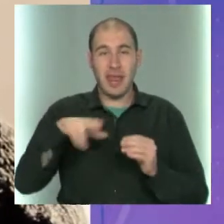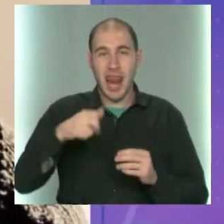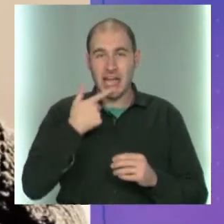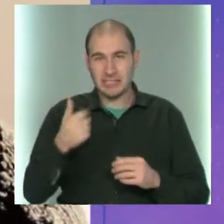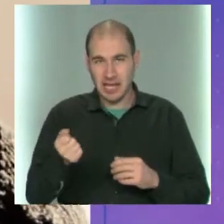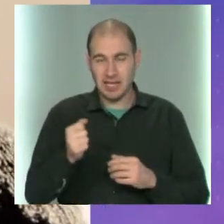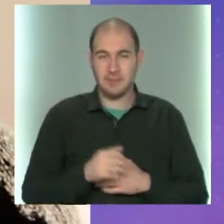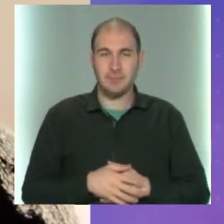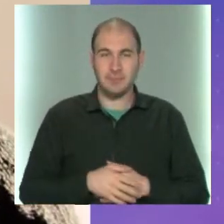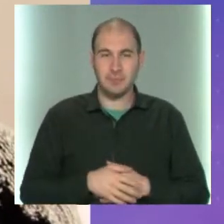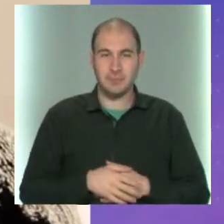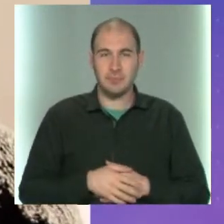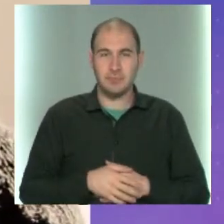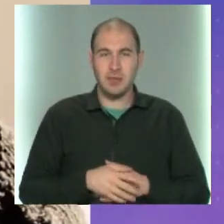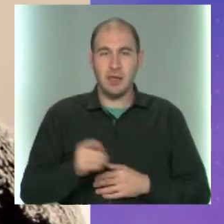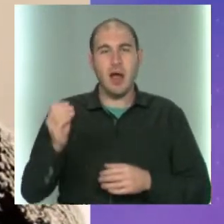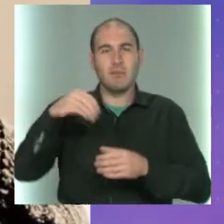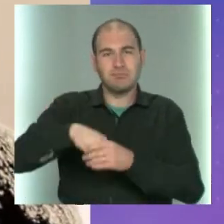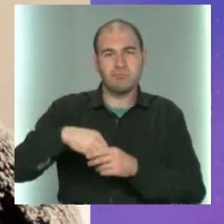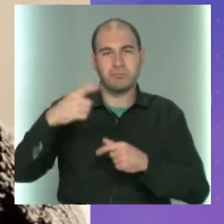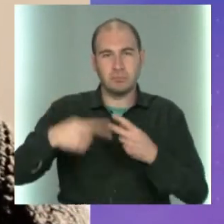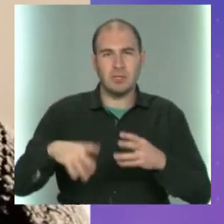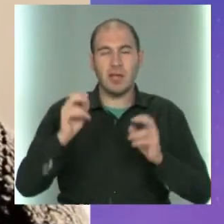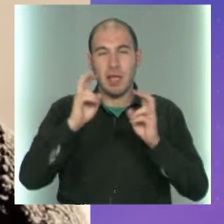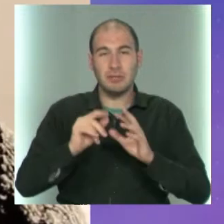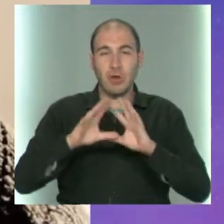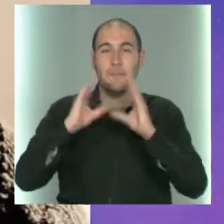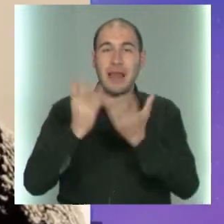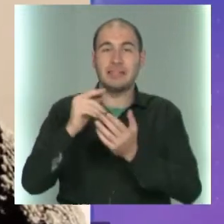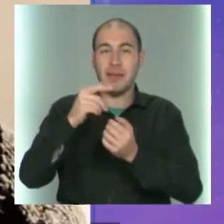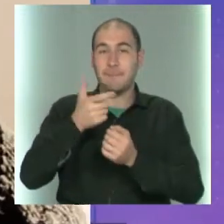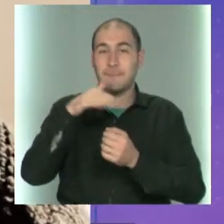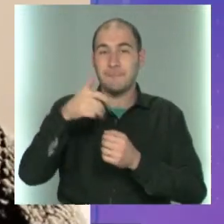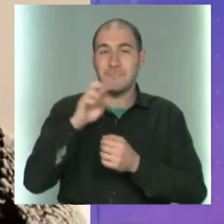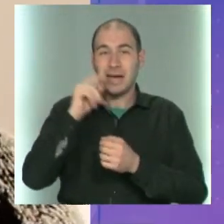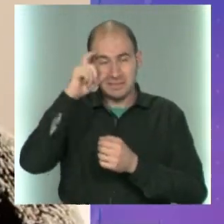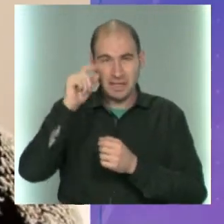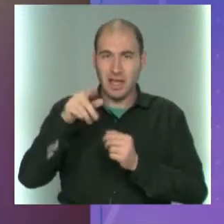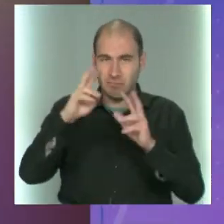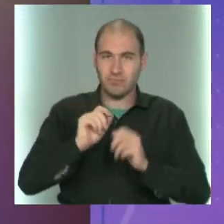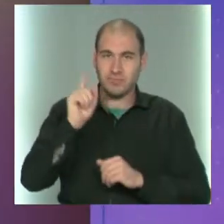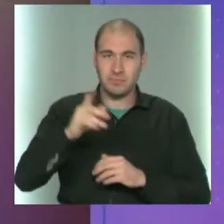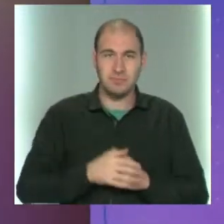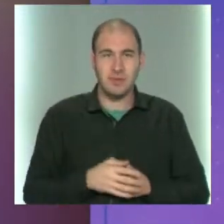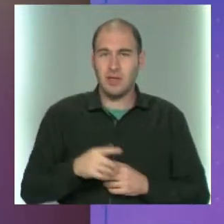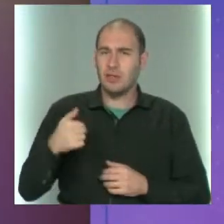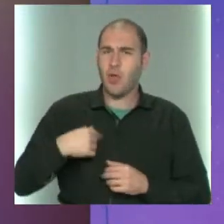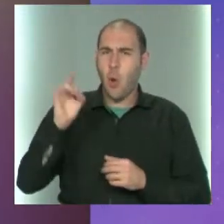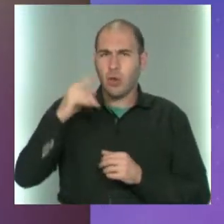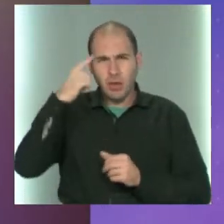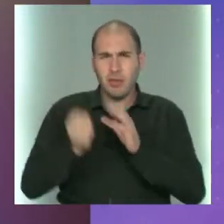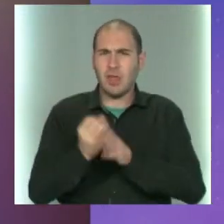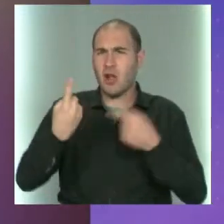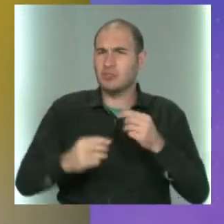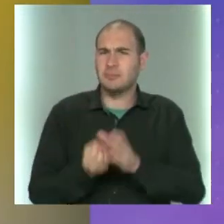lo que incluye todo el estudio del planeta rojo y donde la NASA hace mucha de su investigación. Solo quiero saber cómo